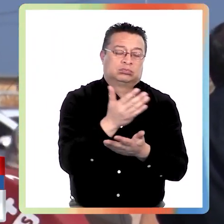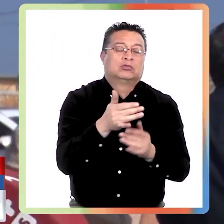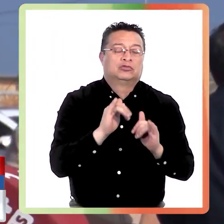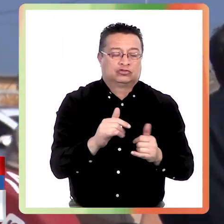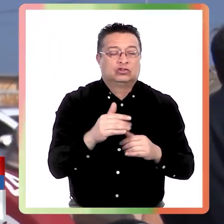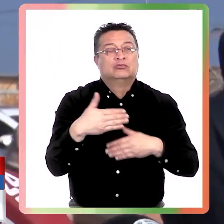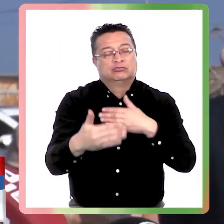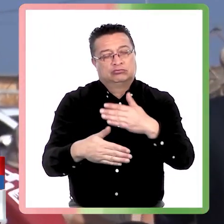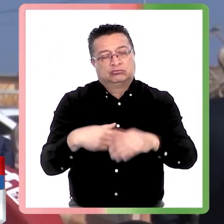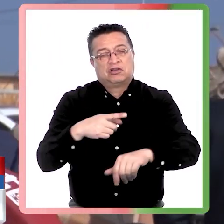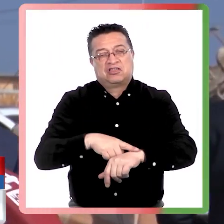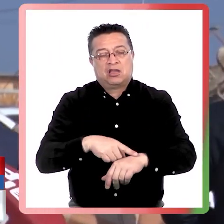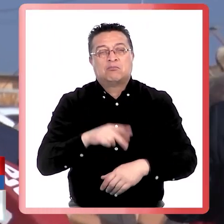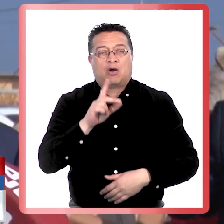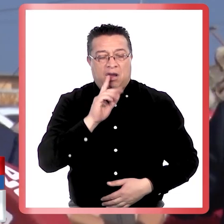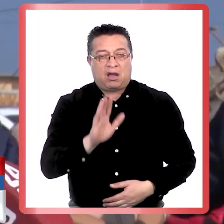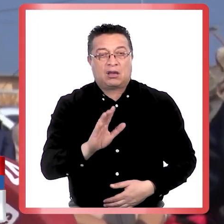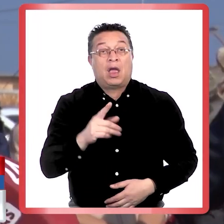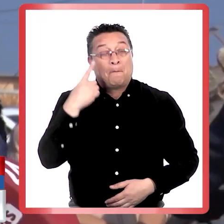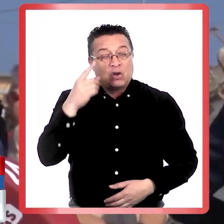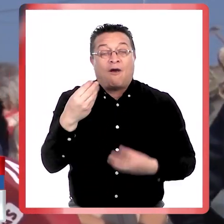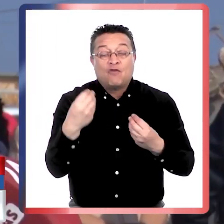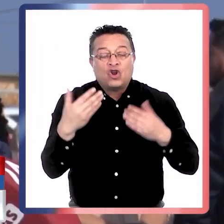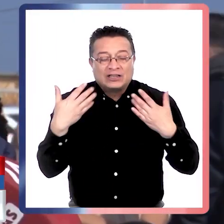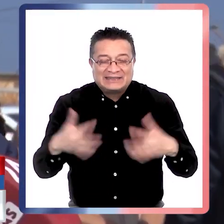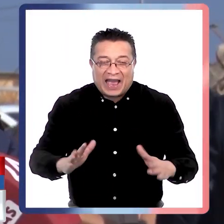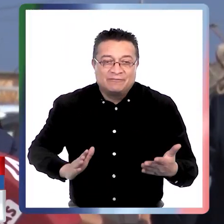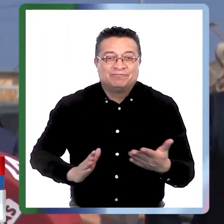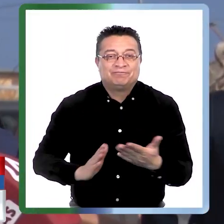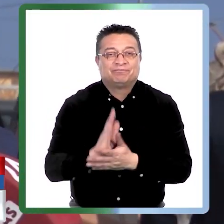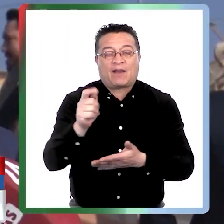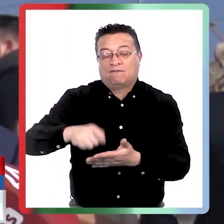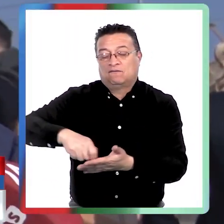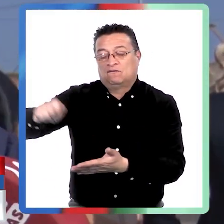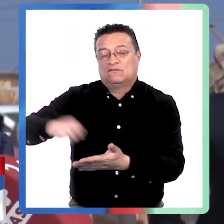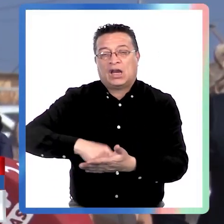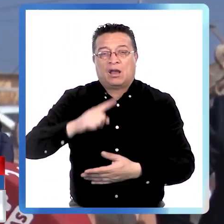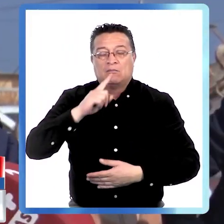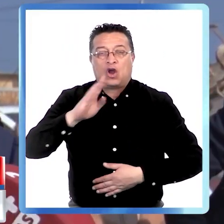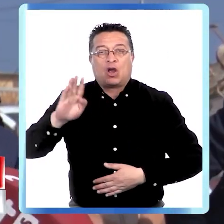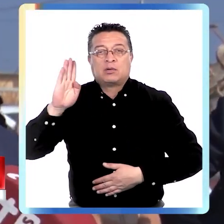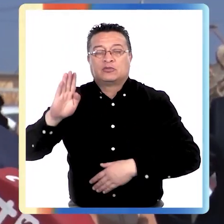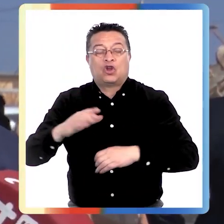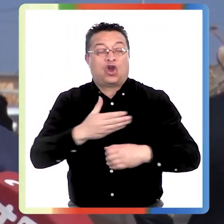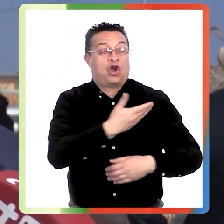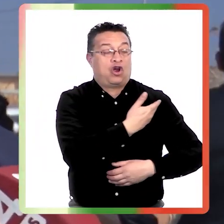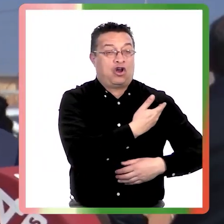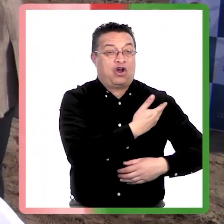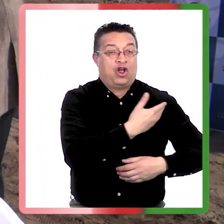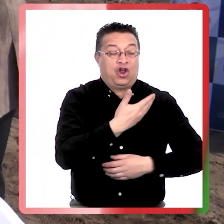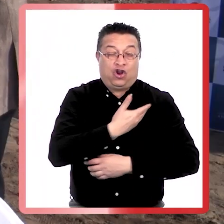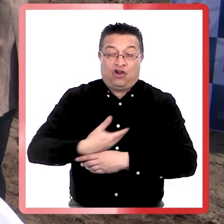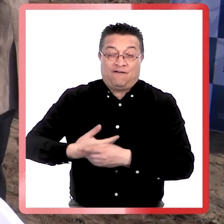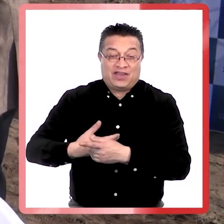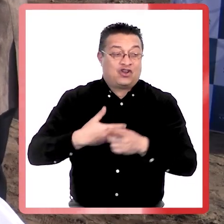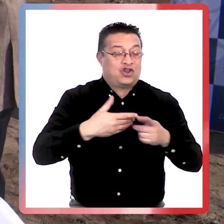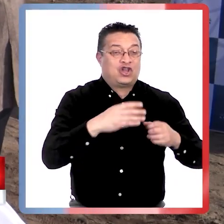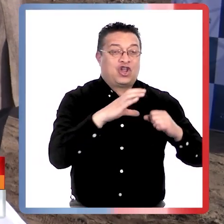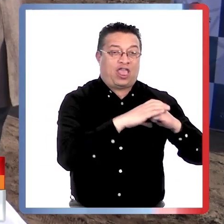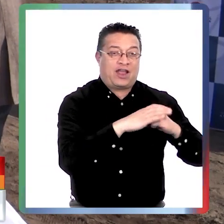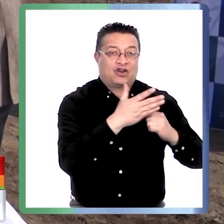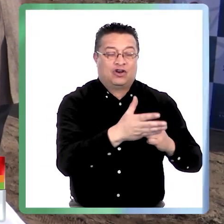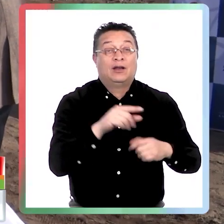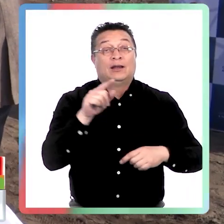así que eso se va a ir haciendo con tiempo. Pero lo bueno es que ya empezamos, ya está firmado el compromiso entre Codelco y el gobierno regional.